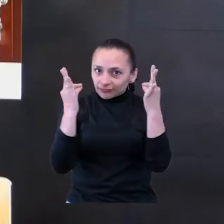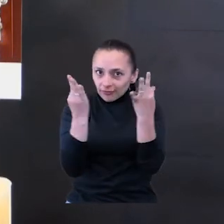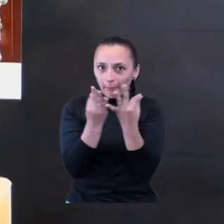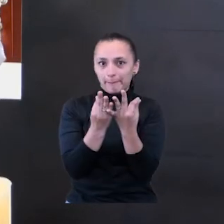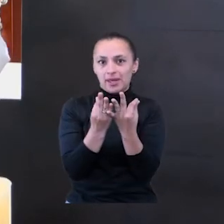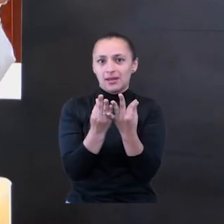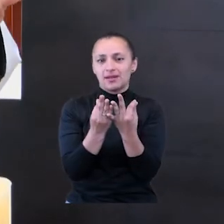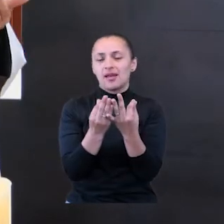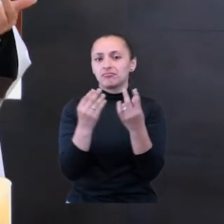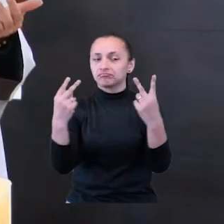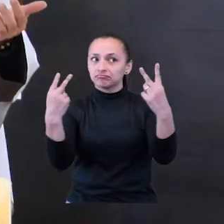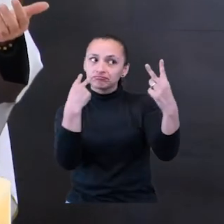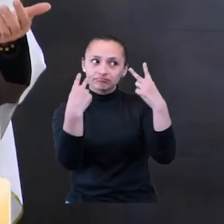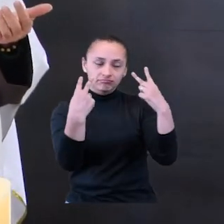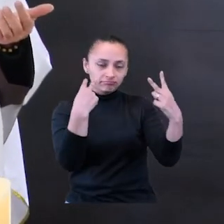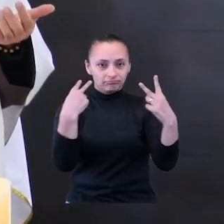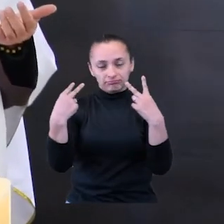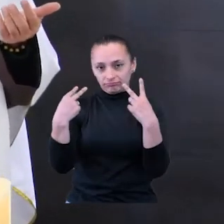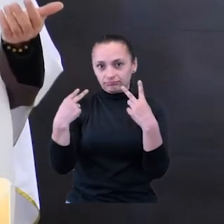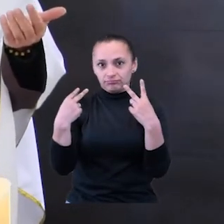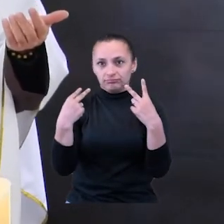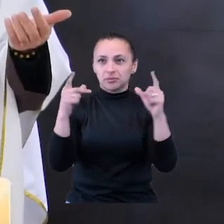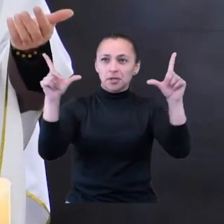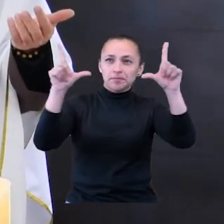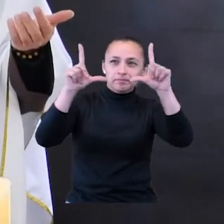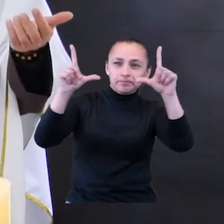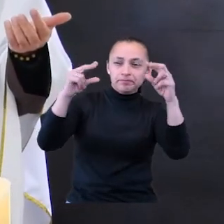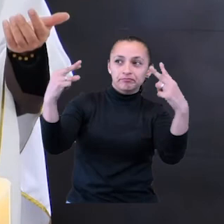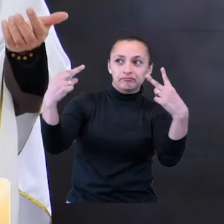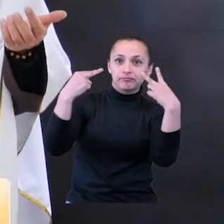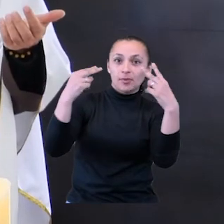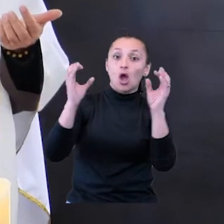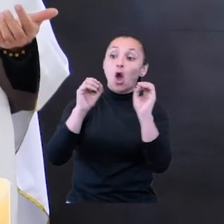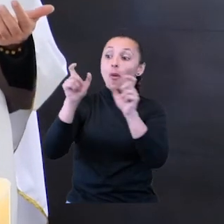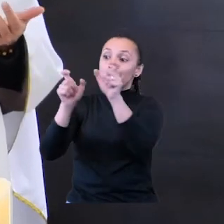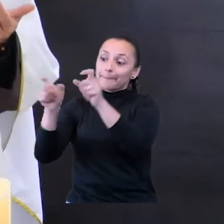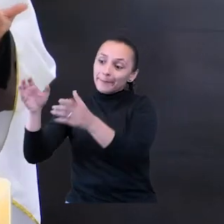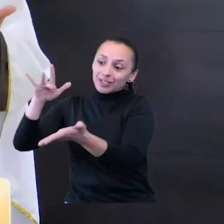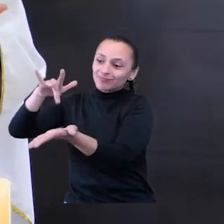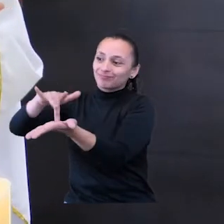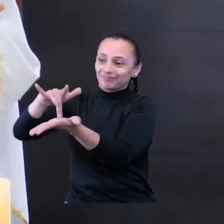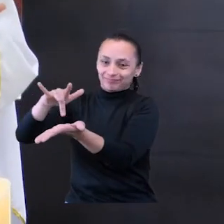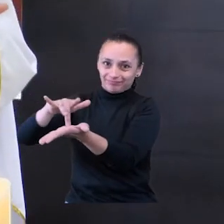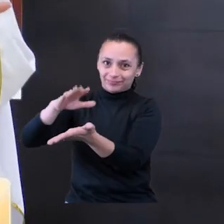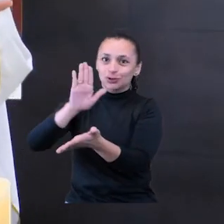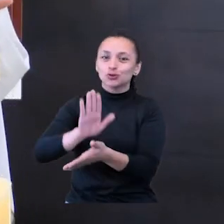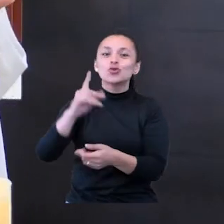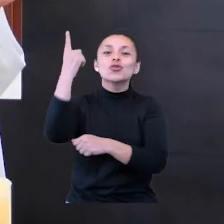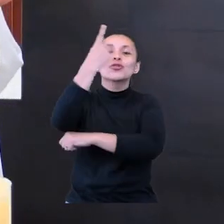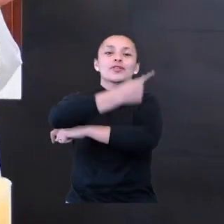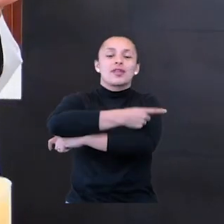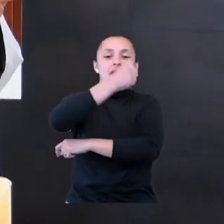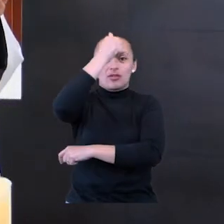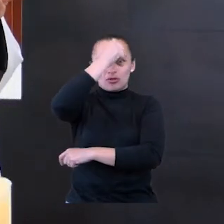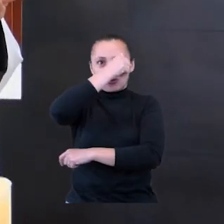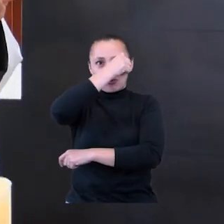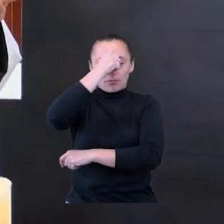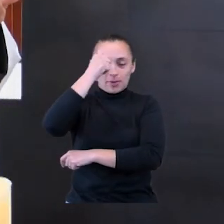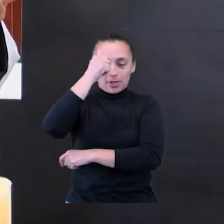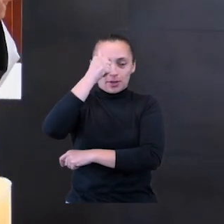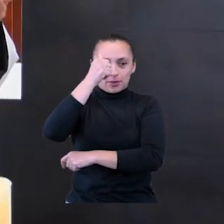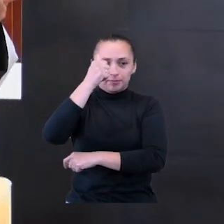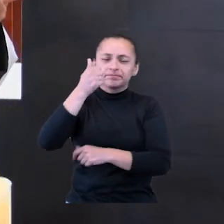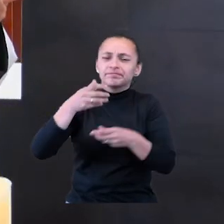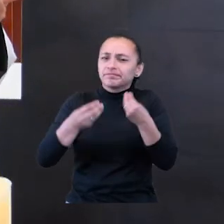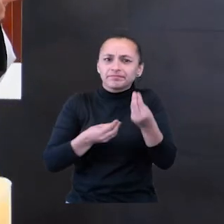en casita en familia que nos están viendo a ustedes que están acá presente en esta eucaristía del día